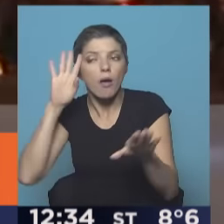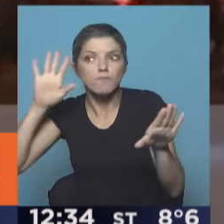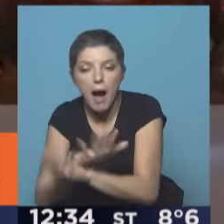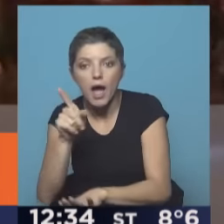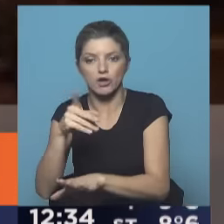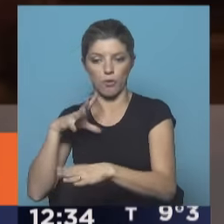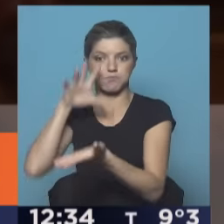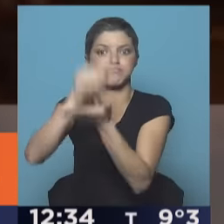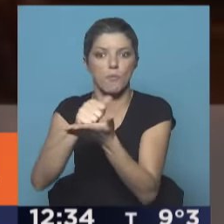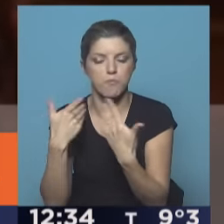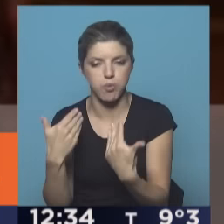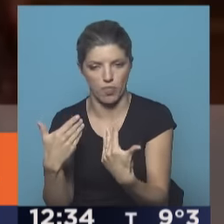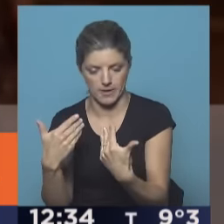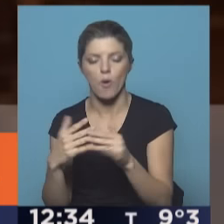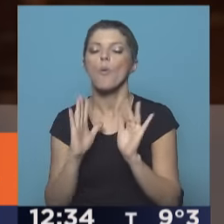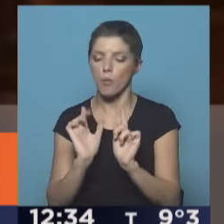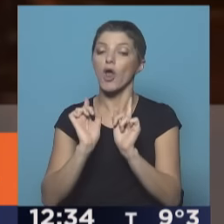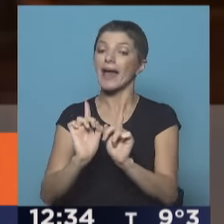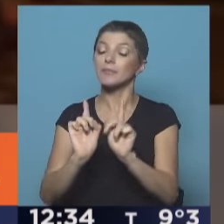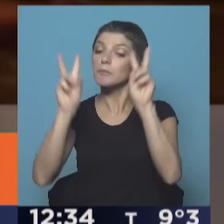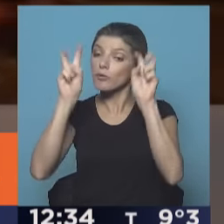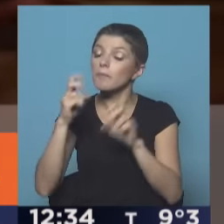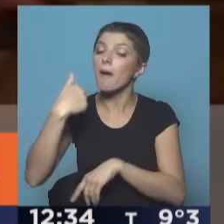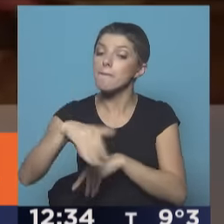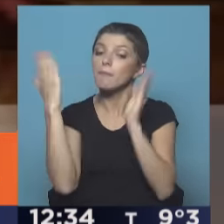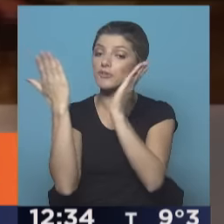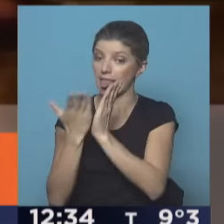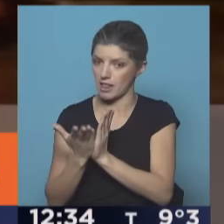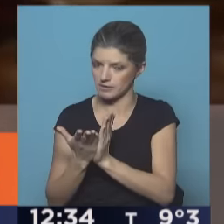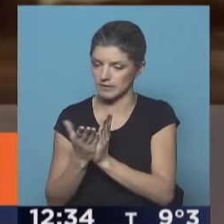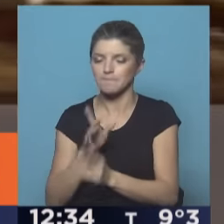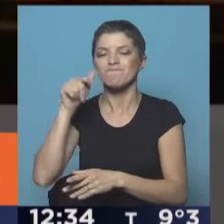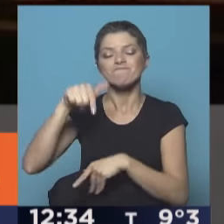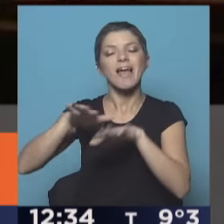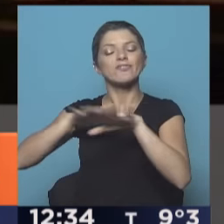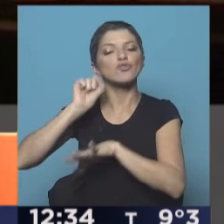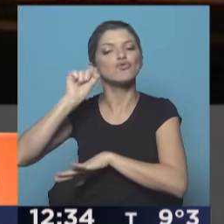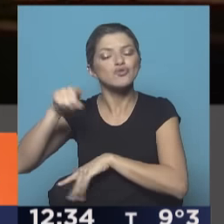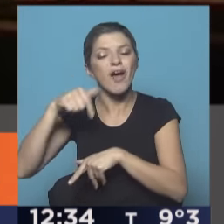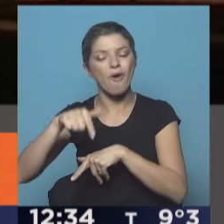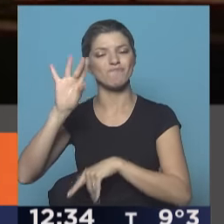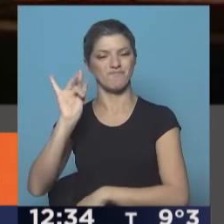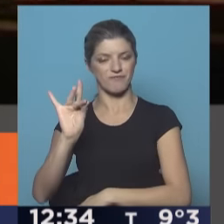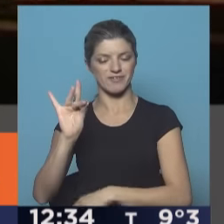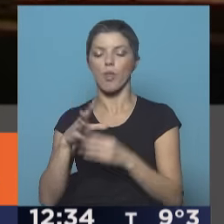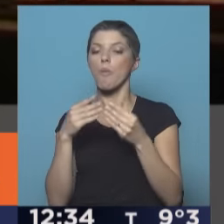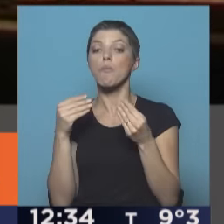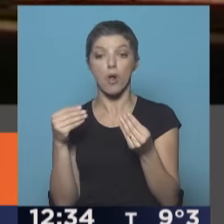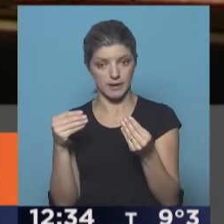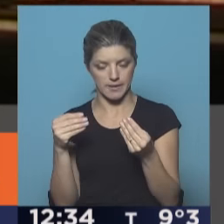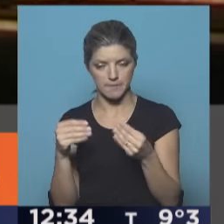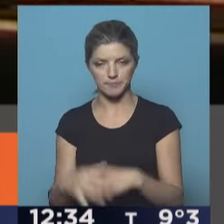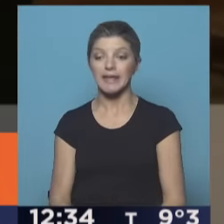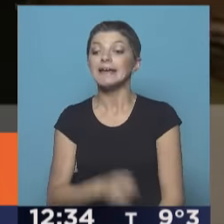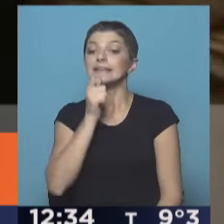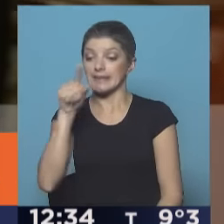detrás de todo eso de todo eso vamos a estar hablando la situación es complicada es complicada Porque nada indica además que haber terminado o que